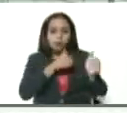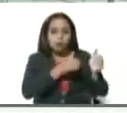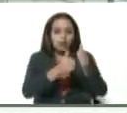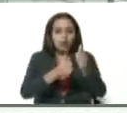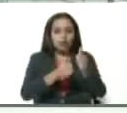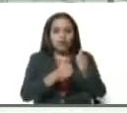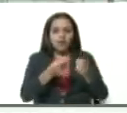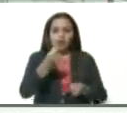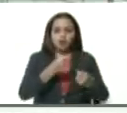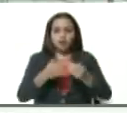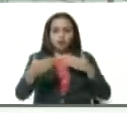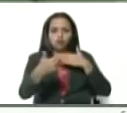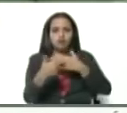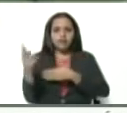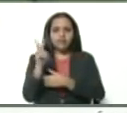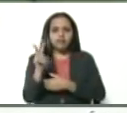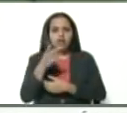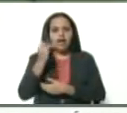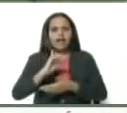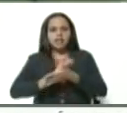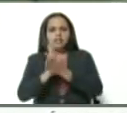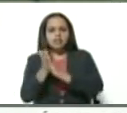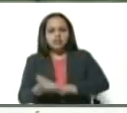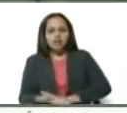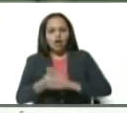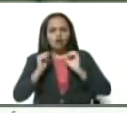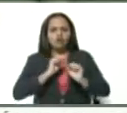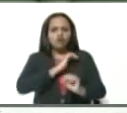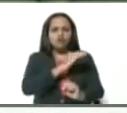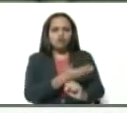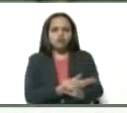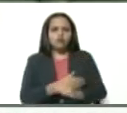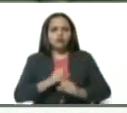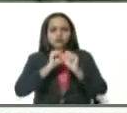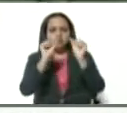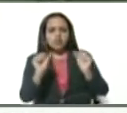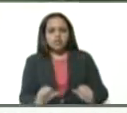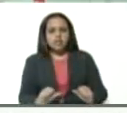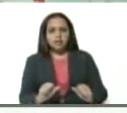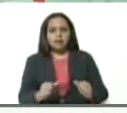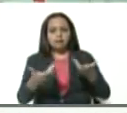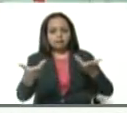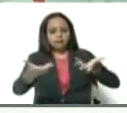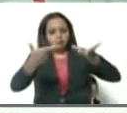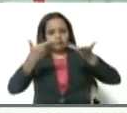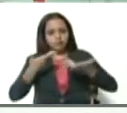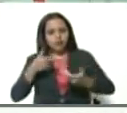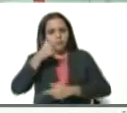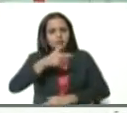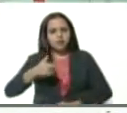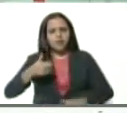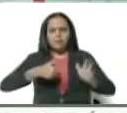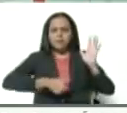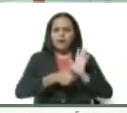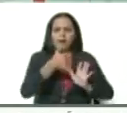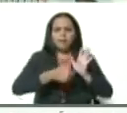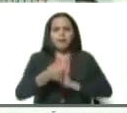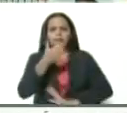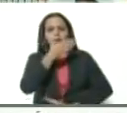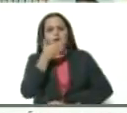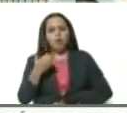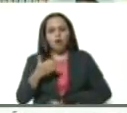contra Venezuela. La vamos derrotando en lo concreto, con un sistema que le llegue a la gente cada vez más,